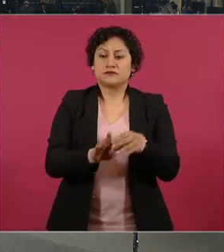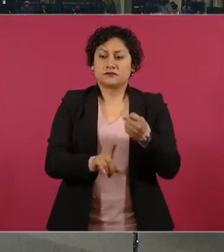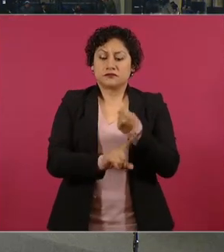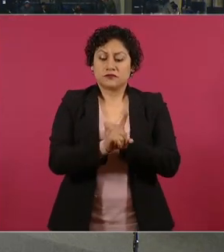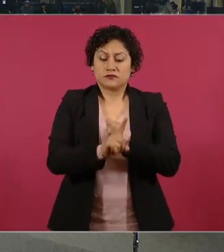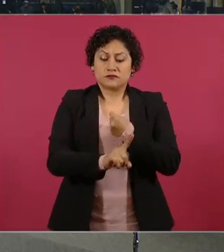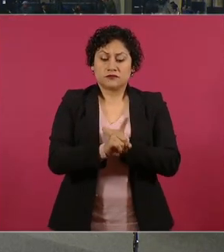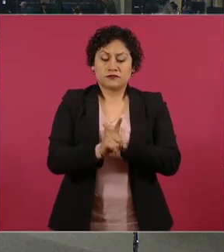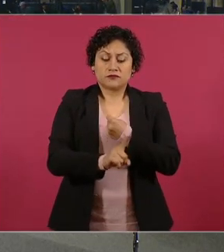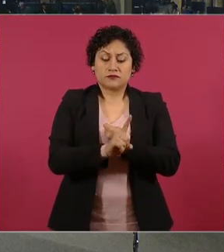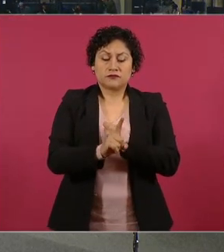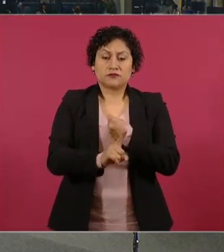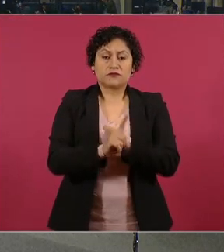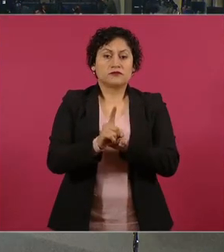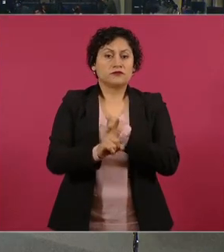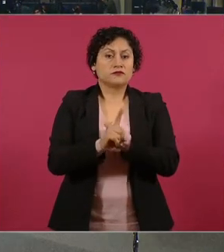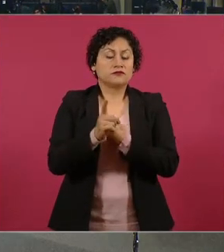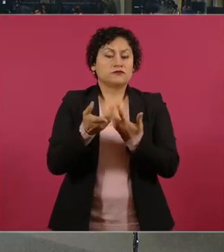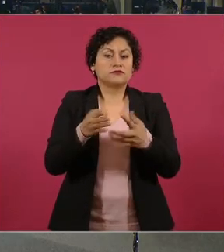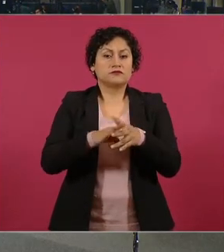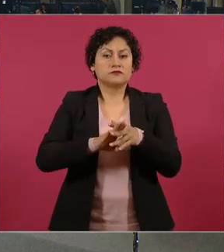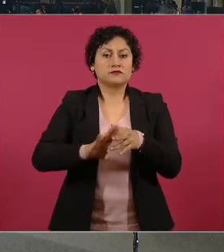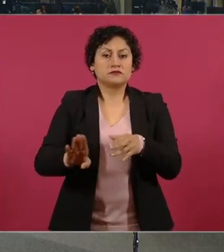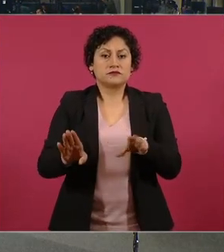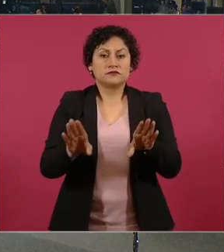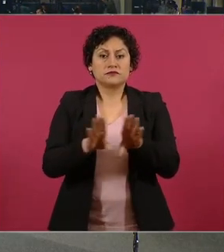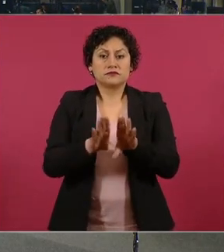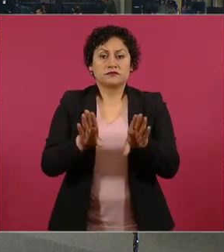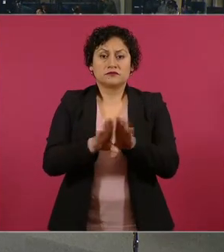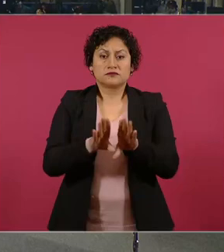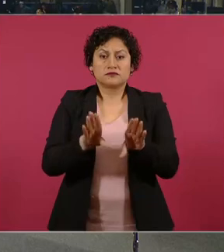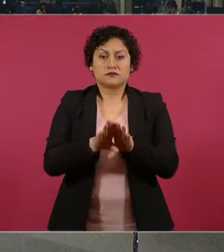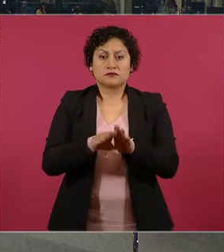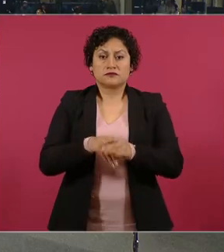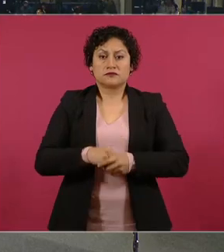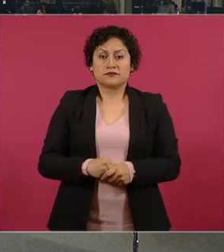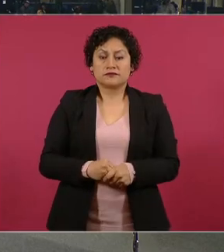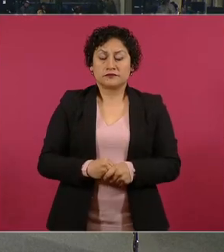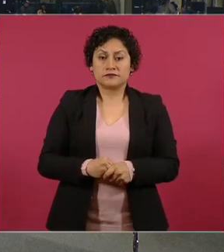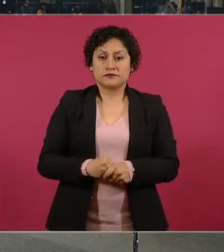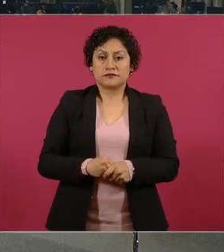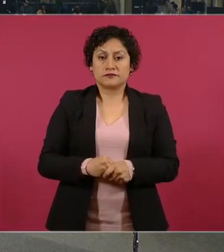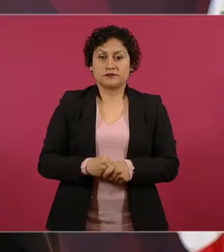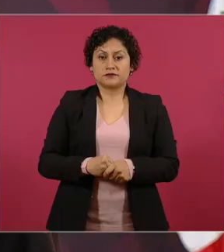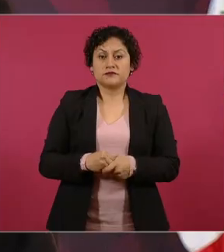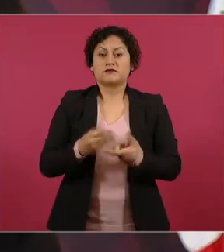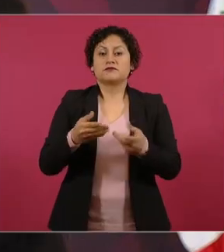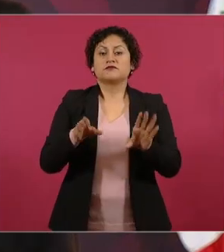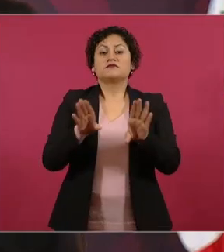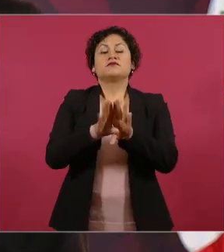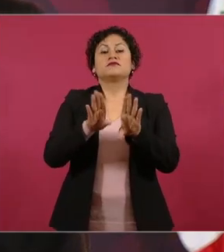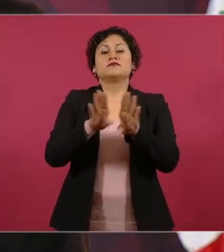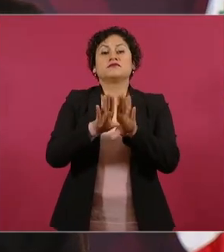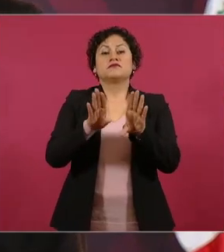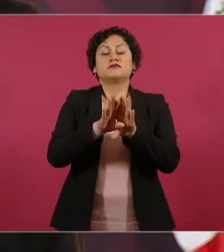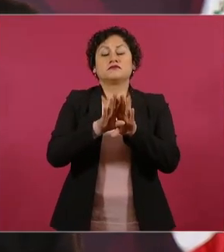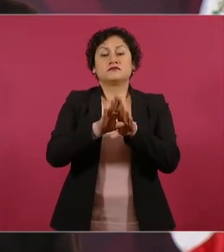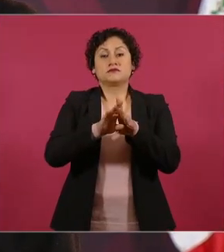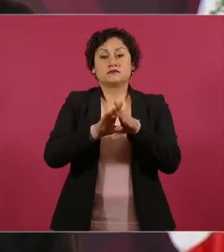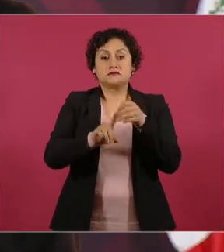muros. ¿Cómo vamos a resolver los problemas de migración cerrando la frontera?